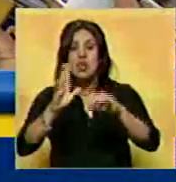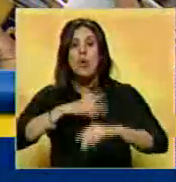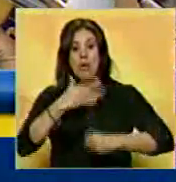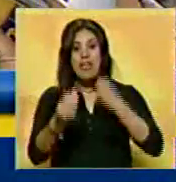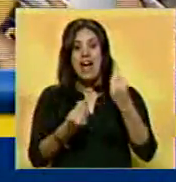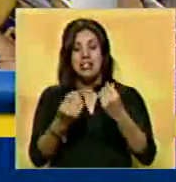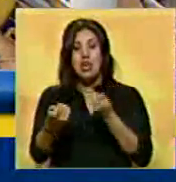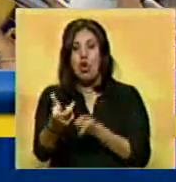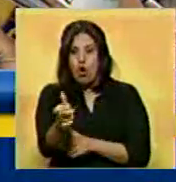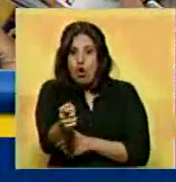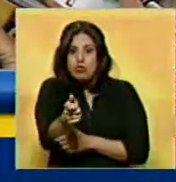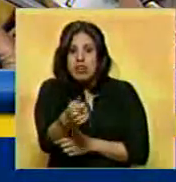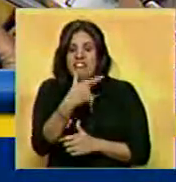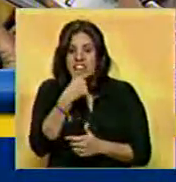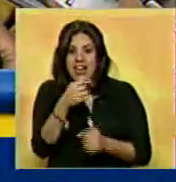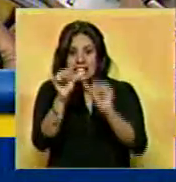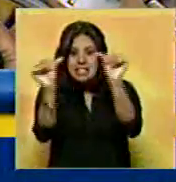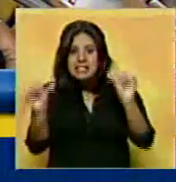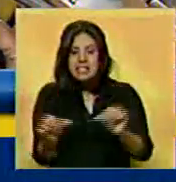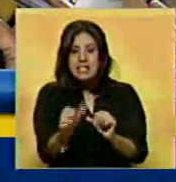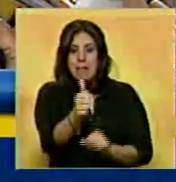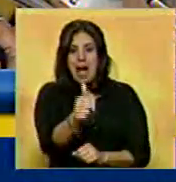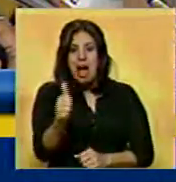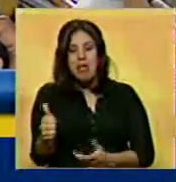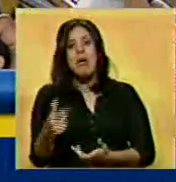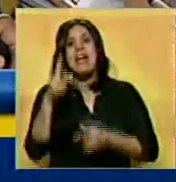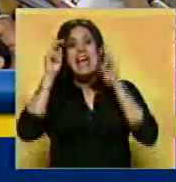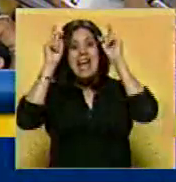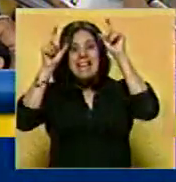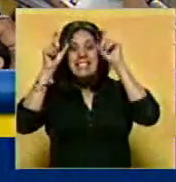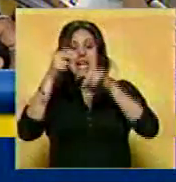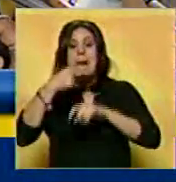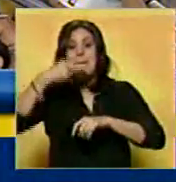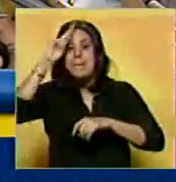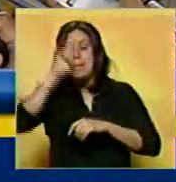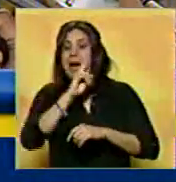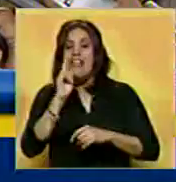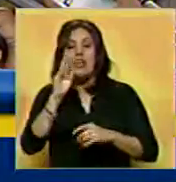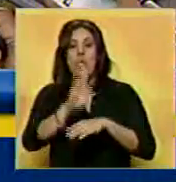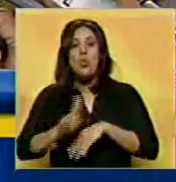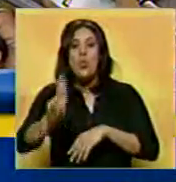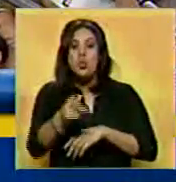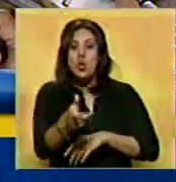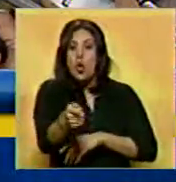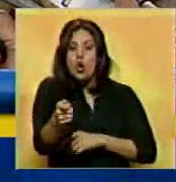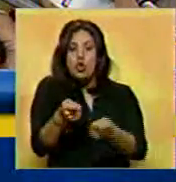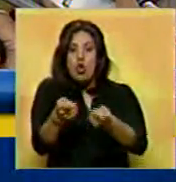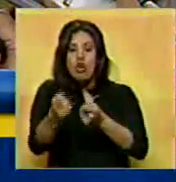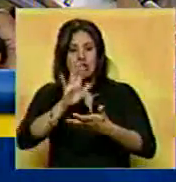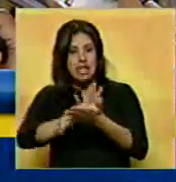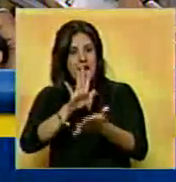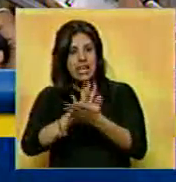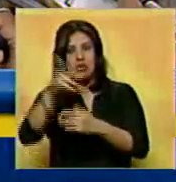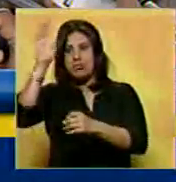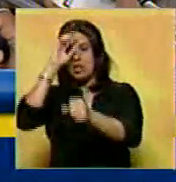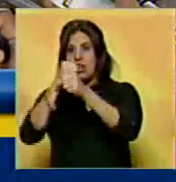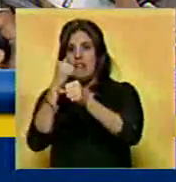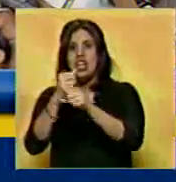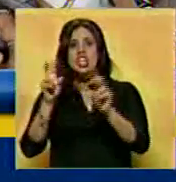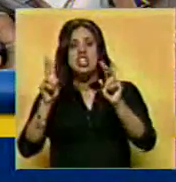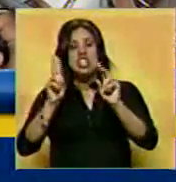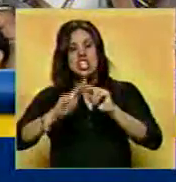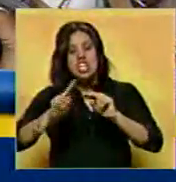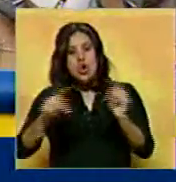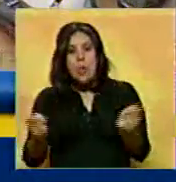puede hacer con los controles que tiene cada uno de los sistemas. Lo que hay que enseñar a los padres a utilizarlo correctamente para que puedan estar tranquilos, que están en su trabajo y los niños están